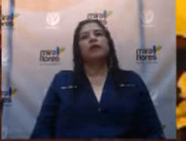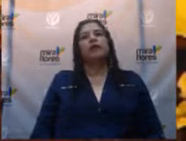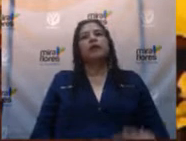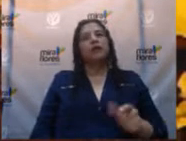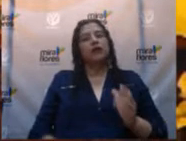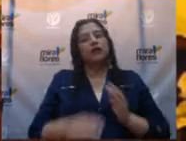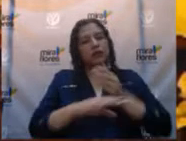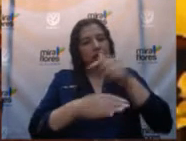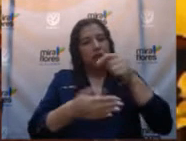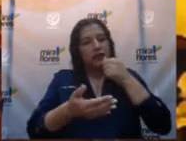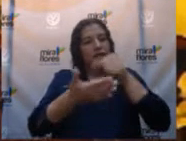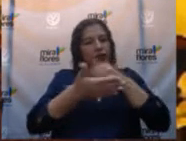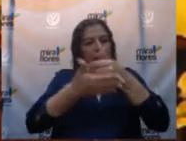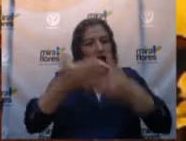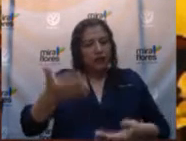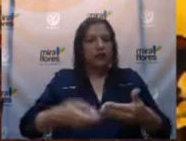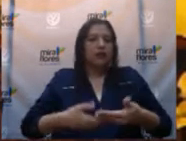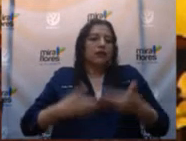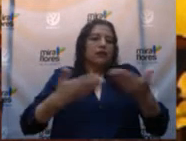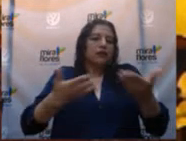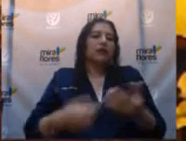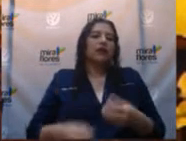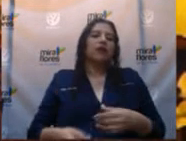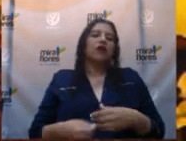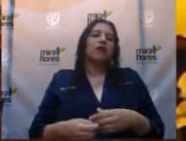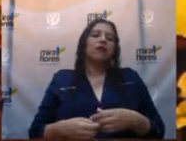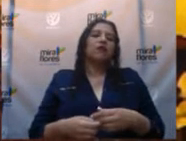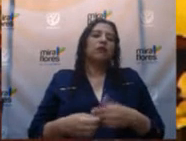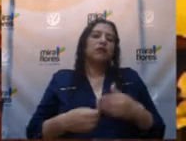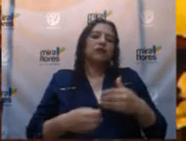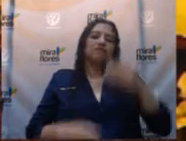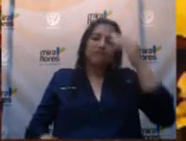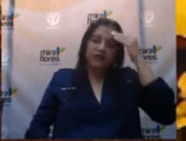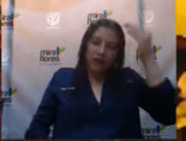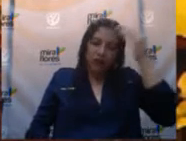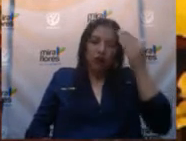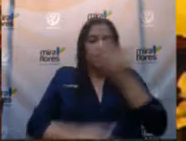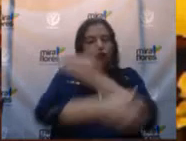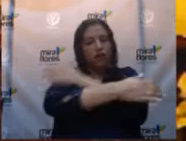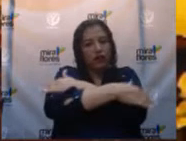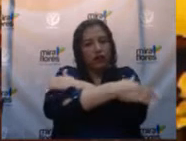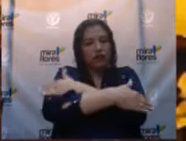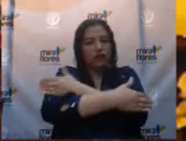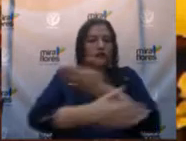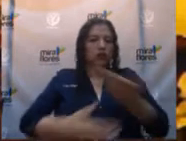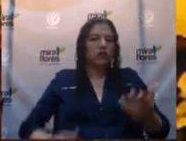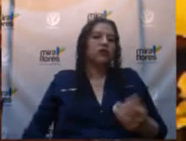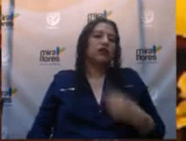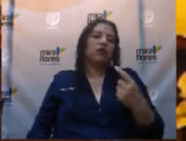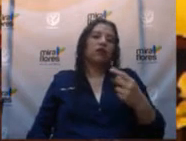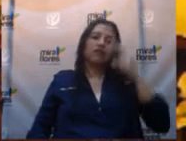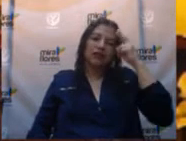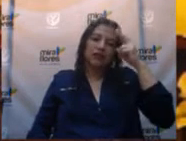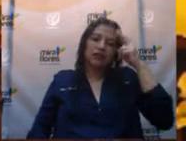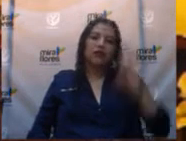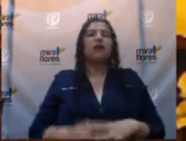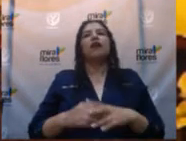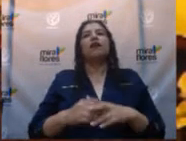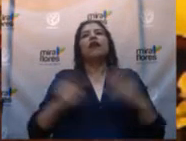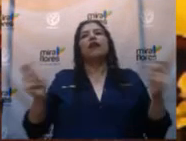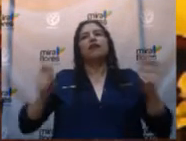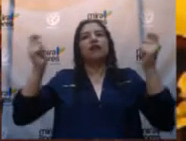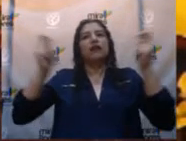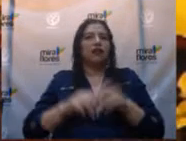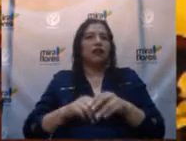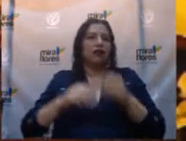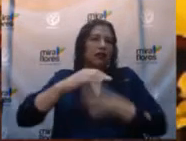presente, me complace dirigirme a usted para expresarle mi cálido saludo y felicitación con motivo del aniversario de la creación política